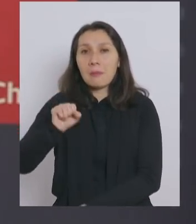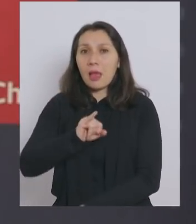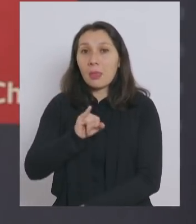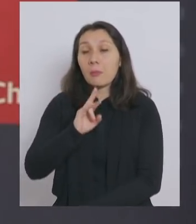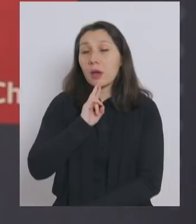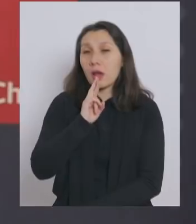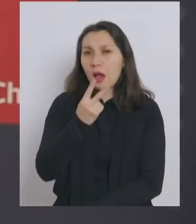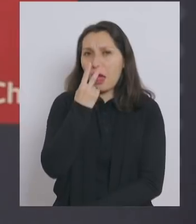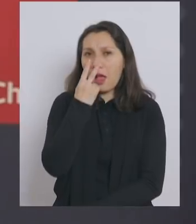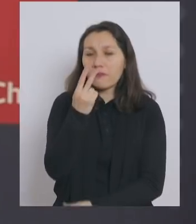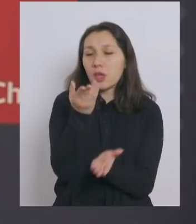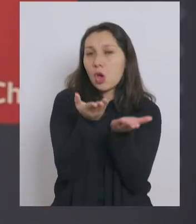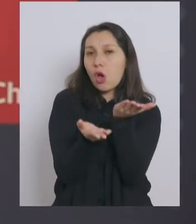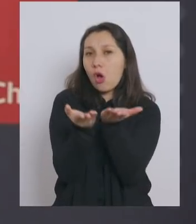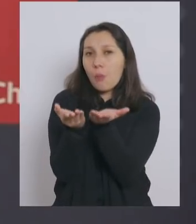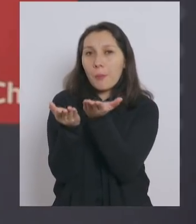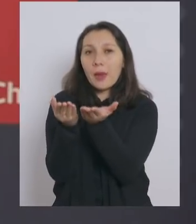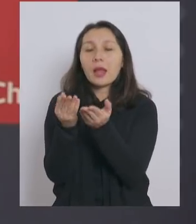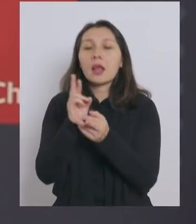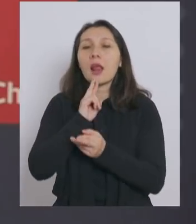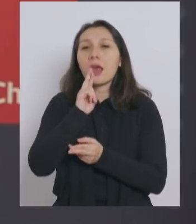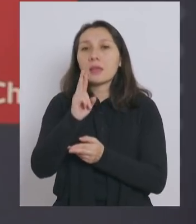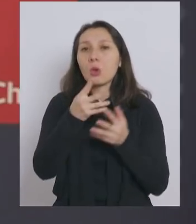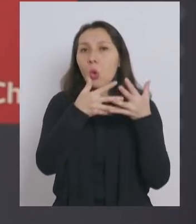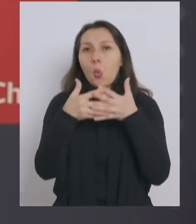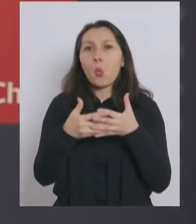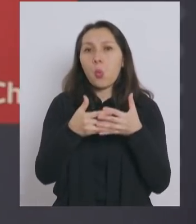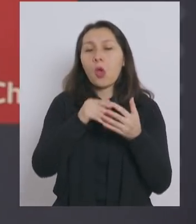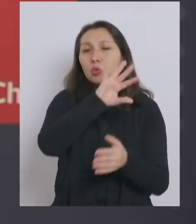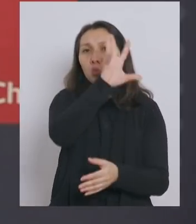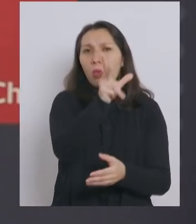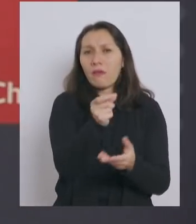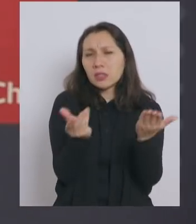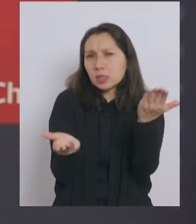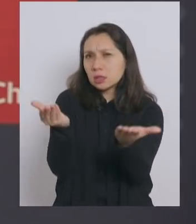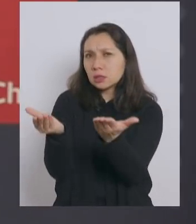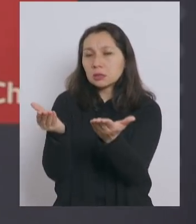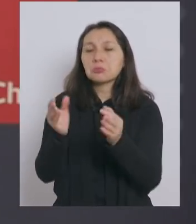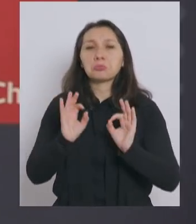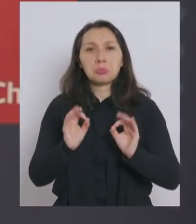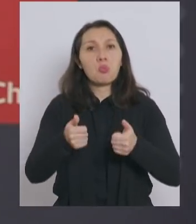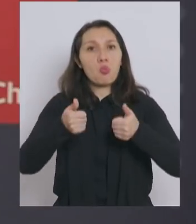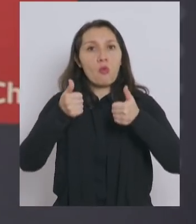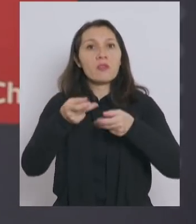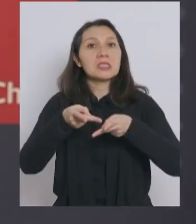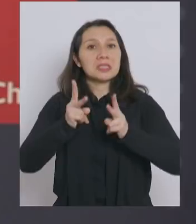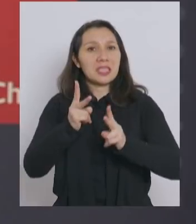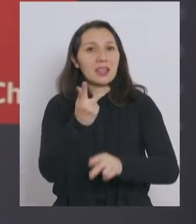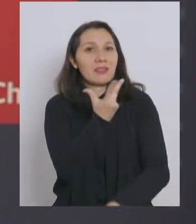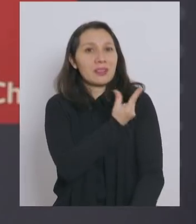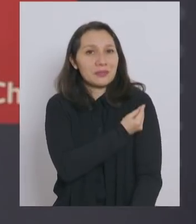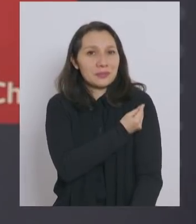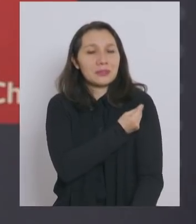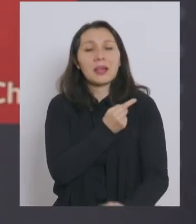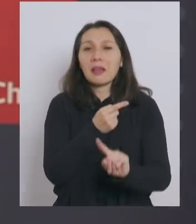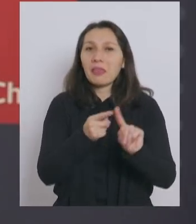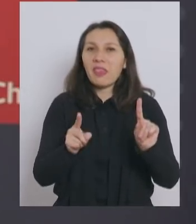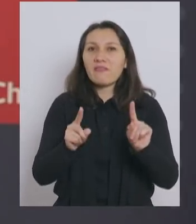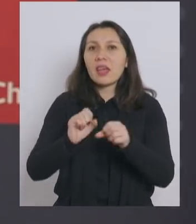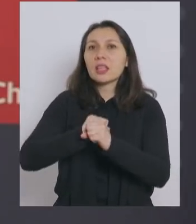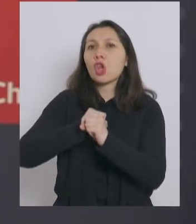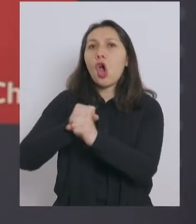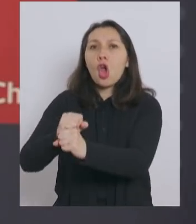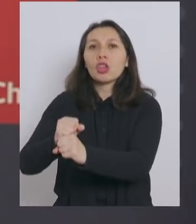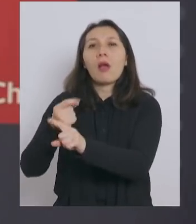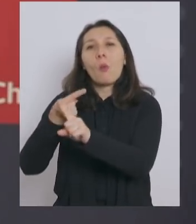poco más adelante, se comparan con los resultados en Estados Unidos y Sudáfrica, lo cual habla muy bien del perfil contra diferentes variantes de esta